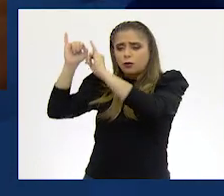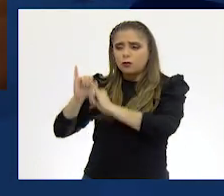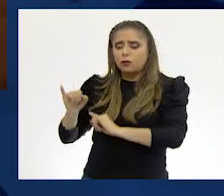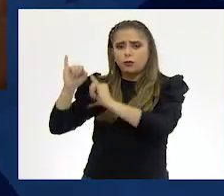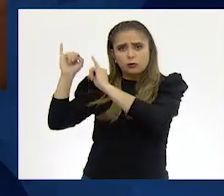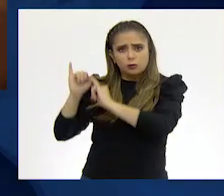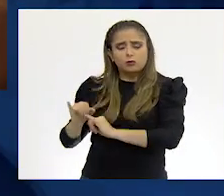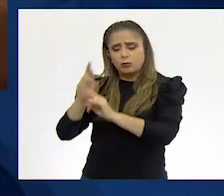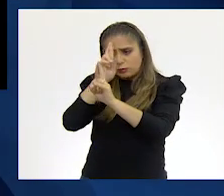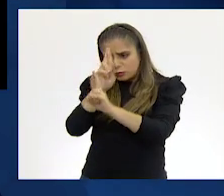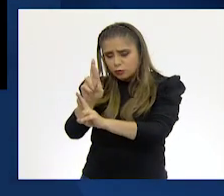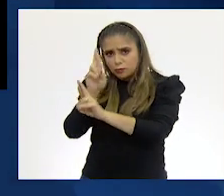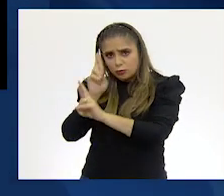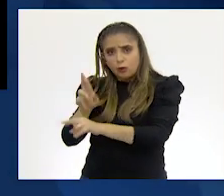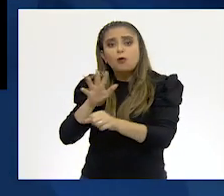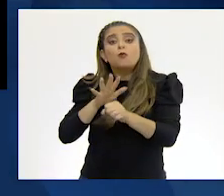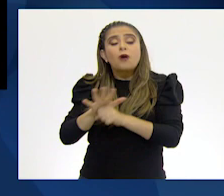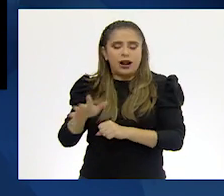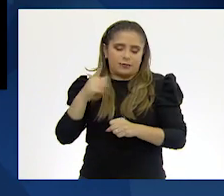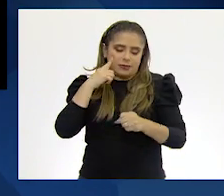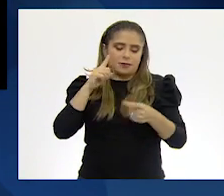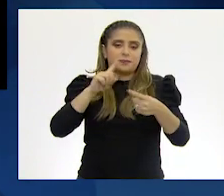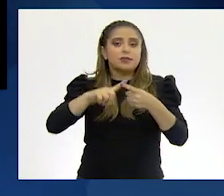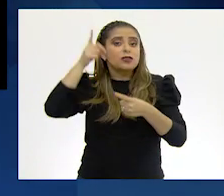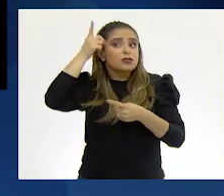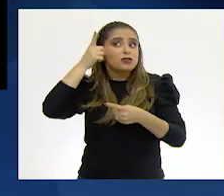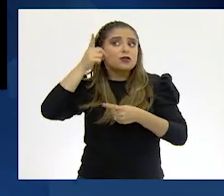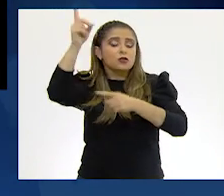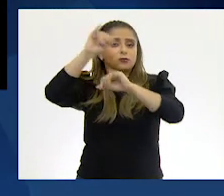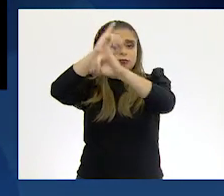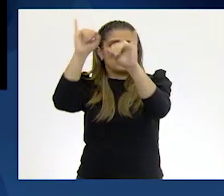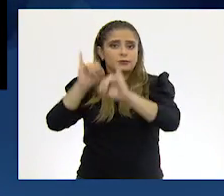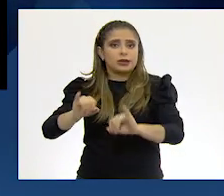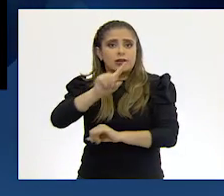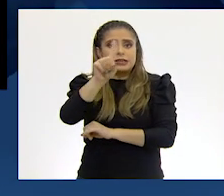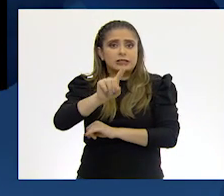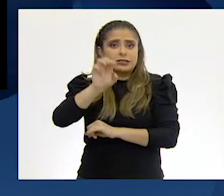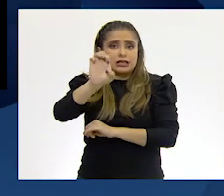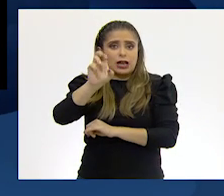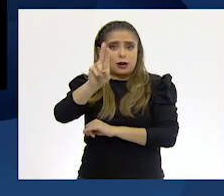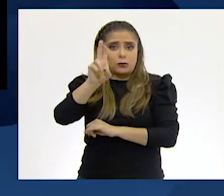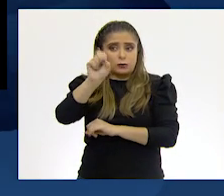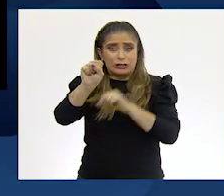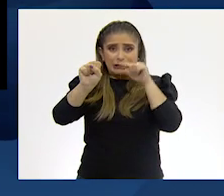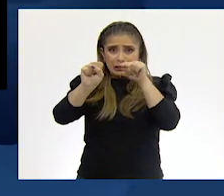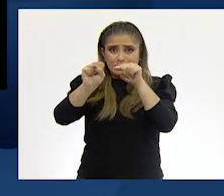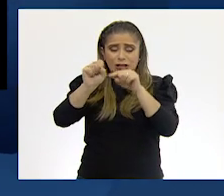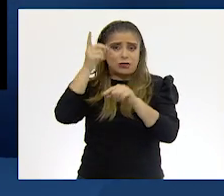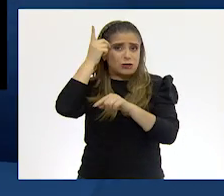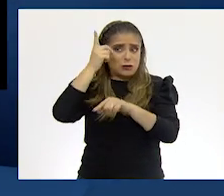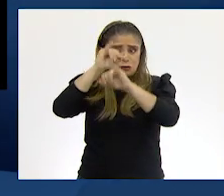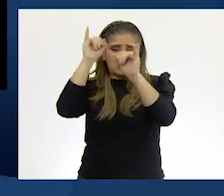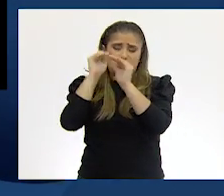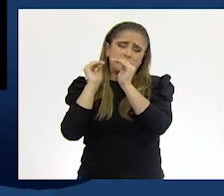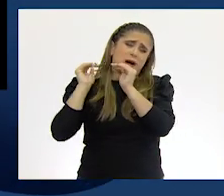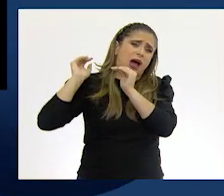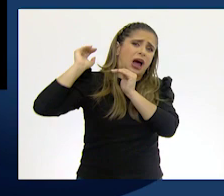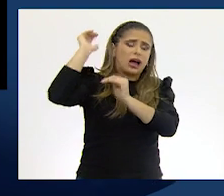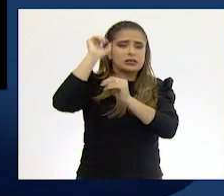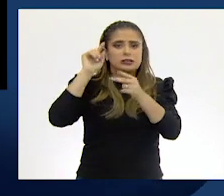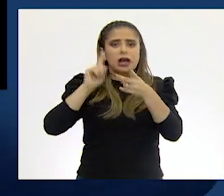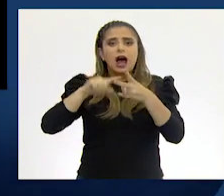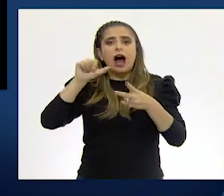Entre estos dioses estaba Zeus, el soberano de todos los dioses. Afrodita, diosa